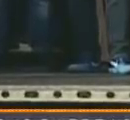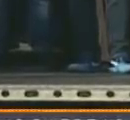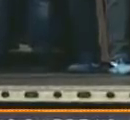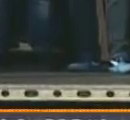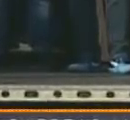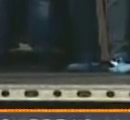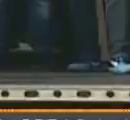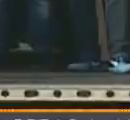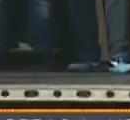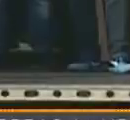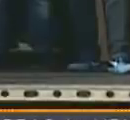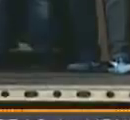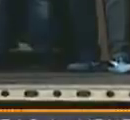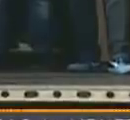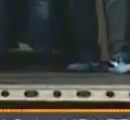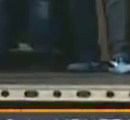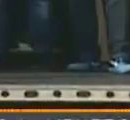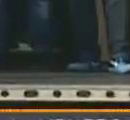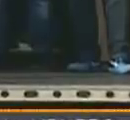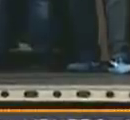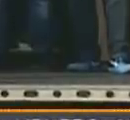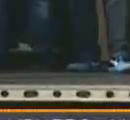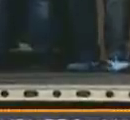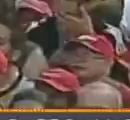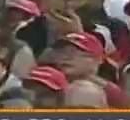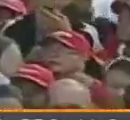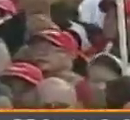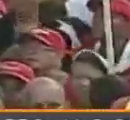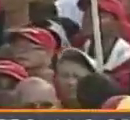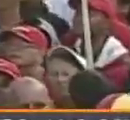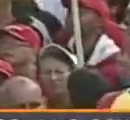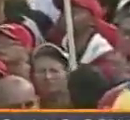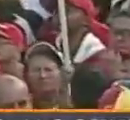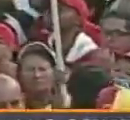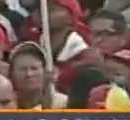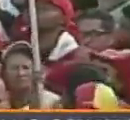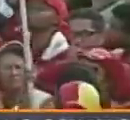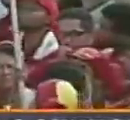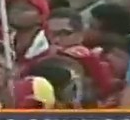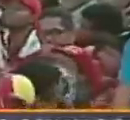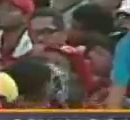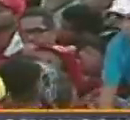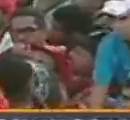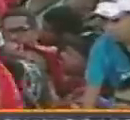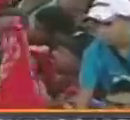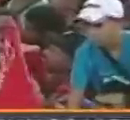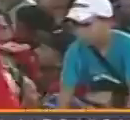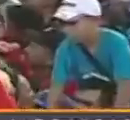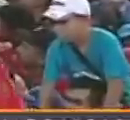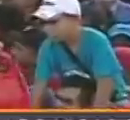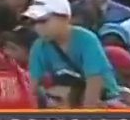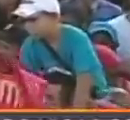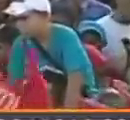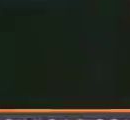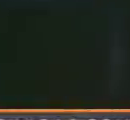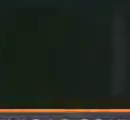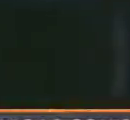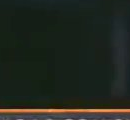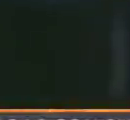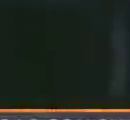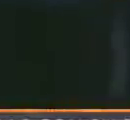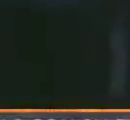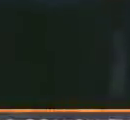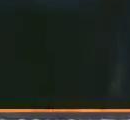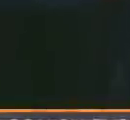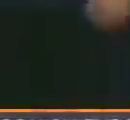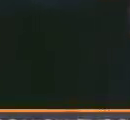consigue la lealtad y el amor a su pueblo. Usted tiene la lealtad y el amor del pueblo del Zulia para la victoria contundente el 20